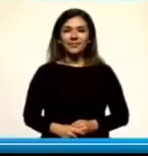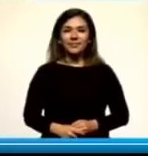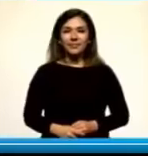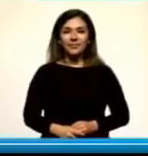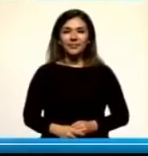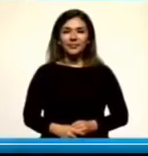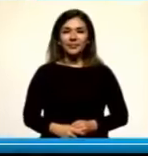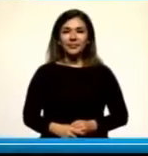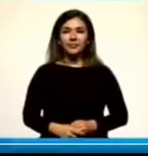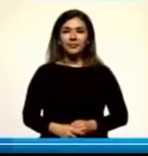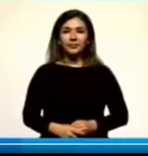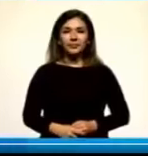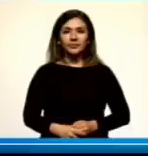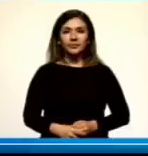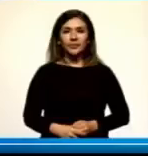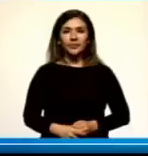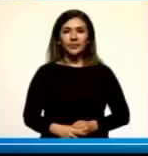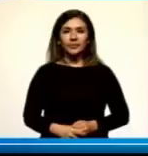100,